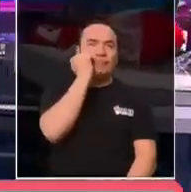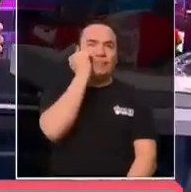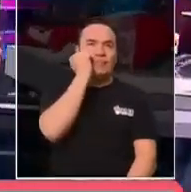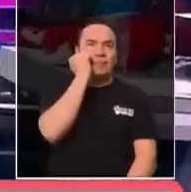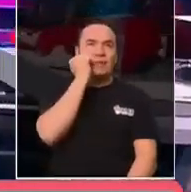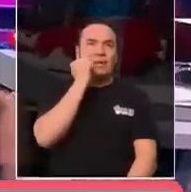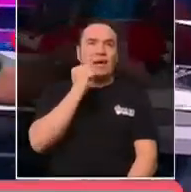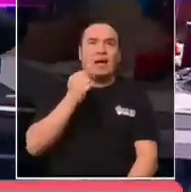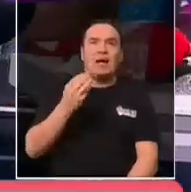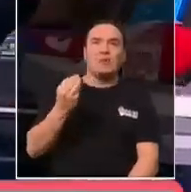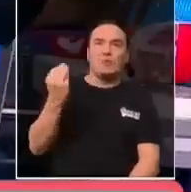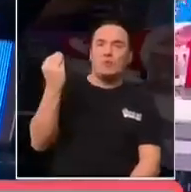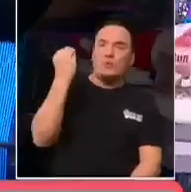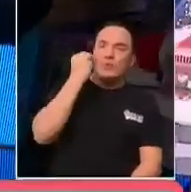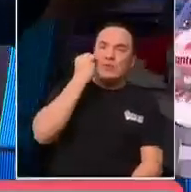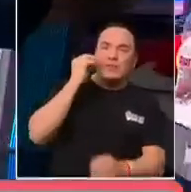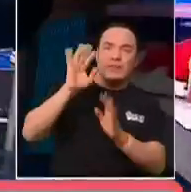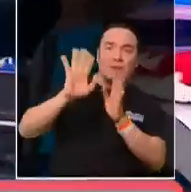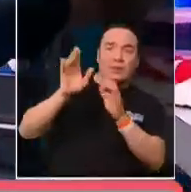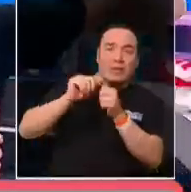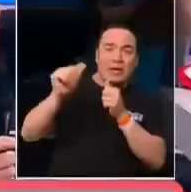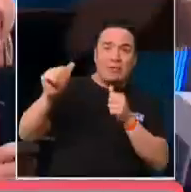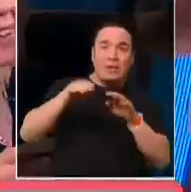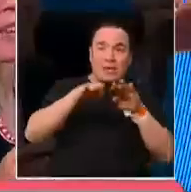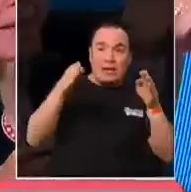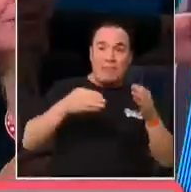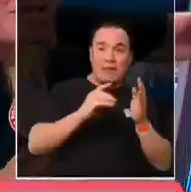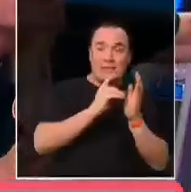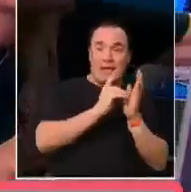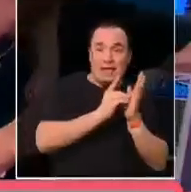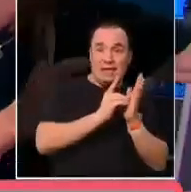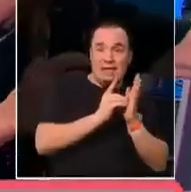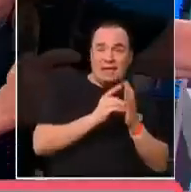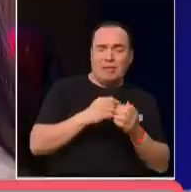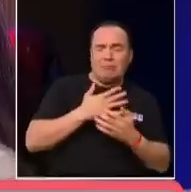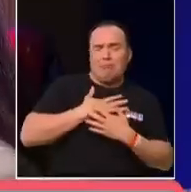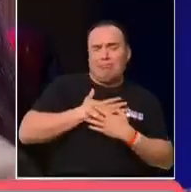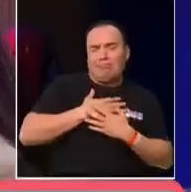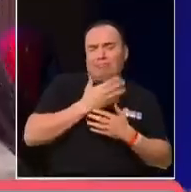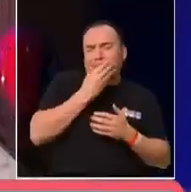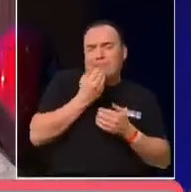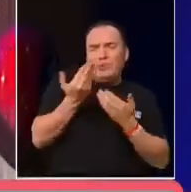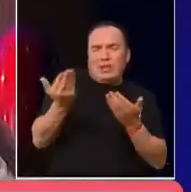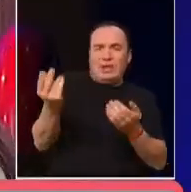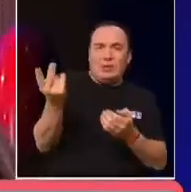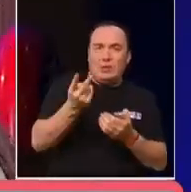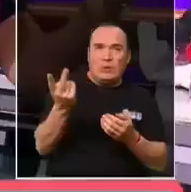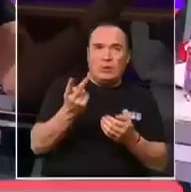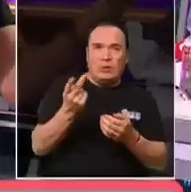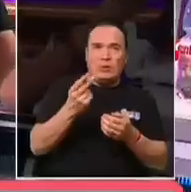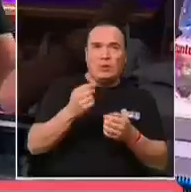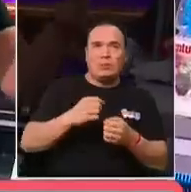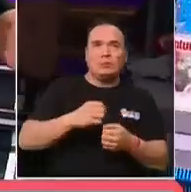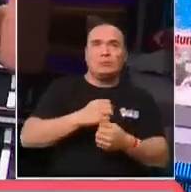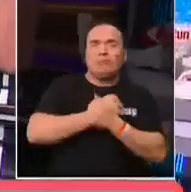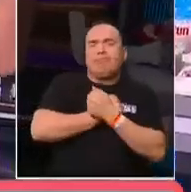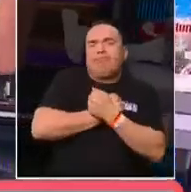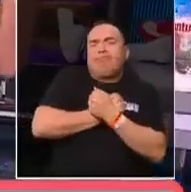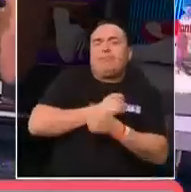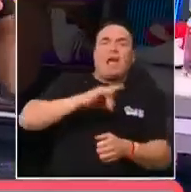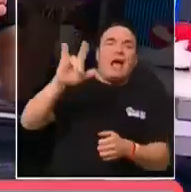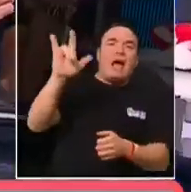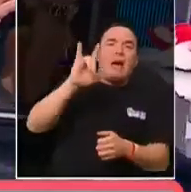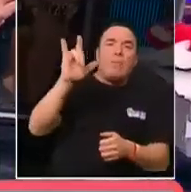un besito aquí a la distancia desde la mesa digital. Te también. Adoramos. Y a Pablito, pero te amo. Te